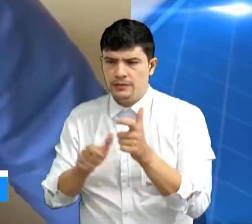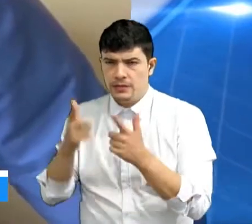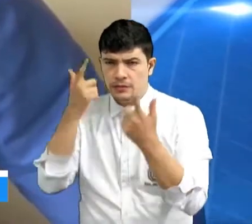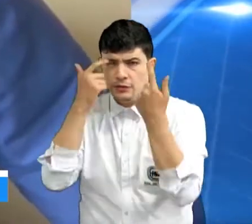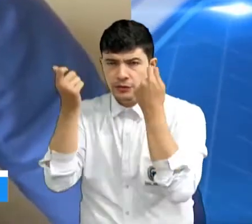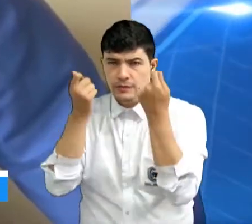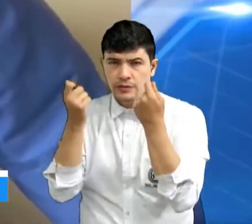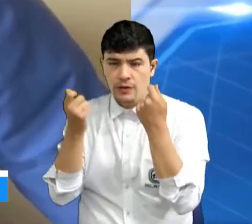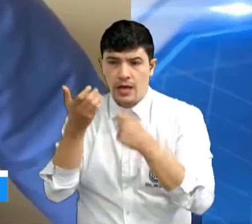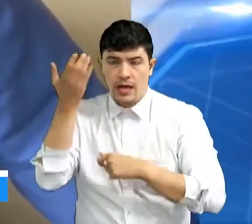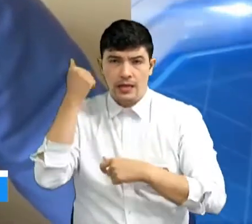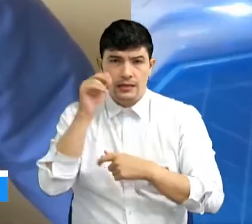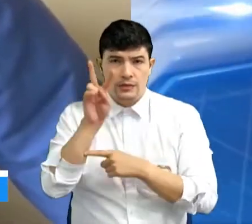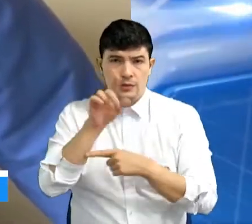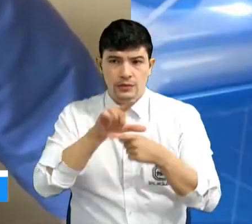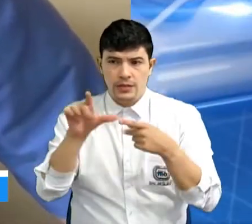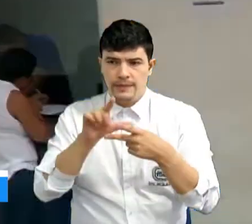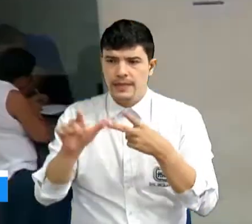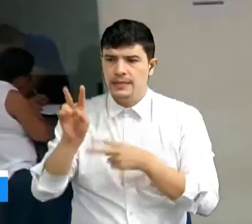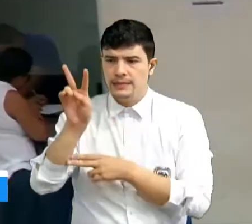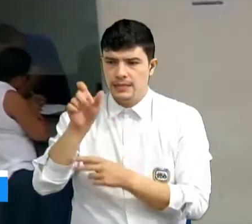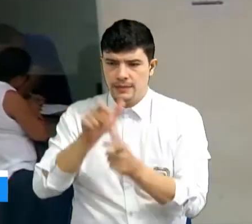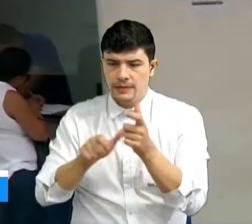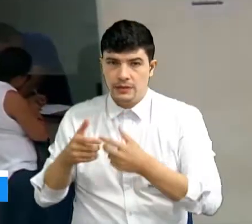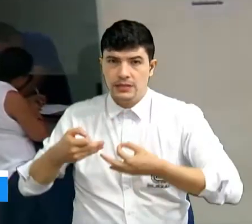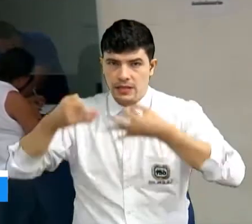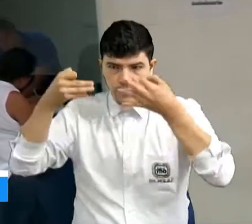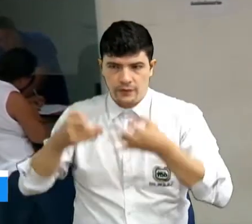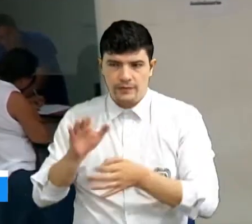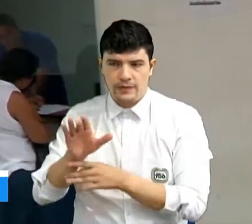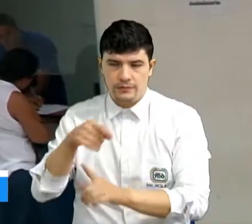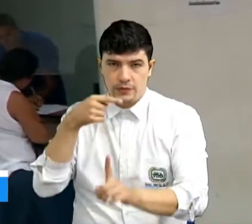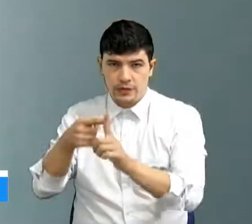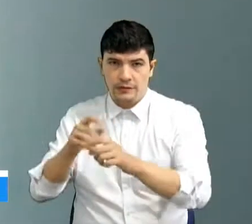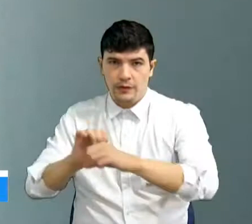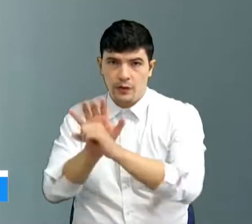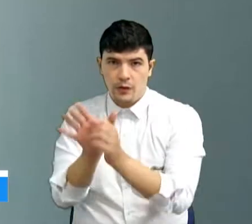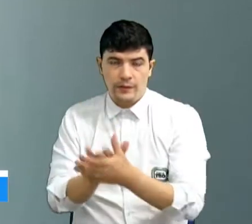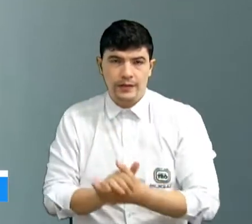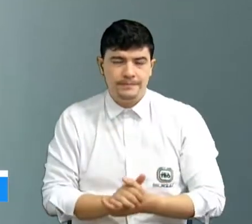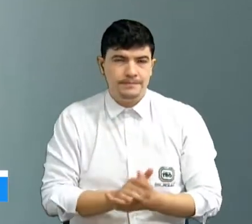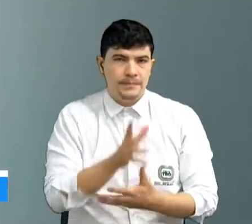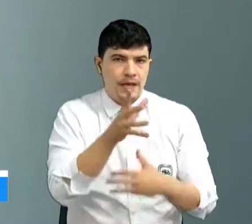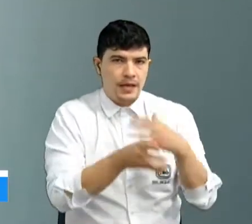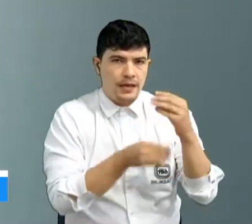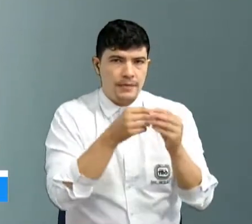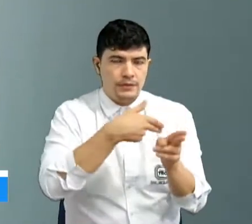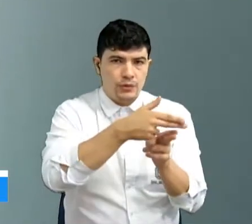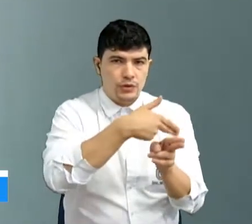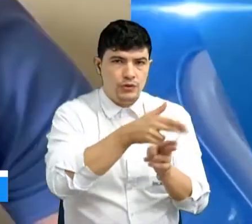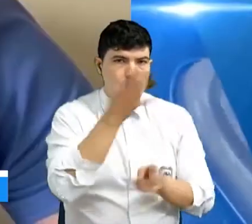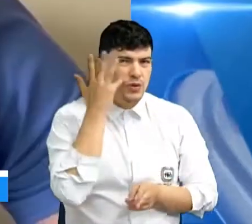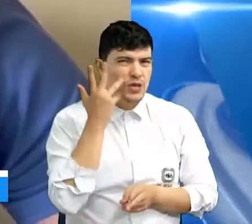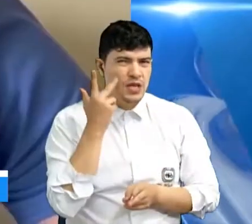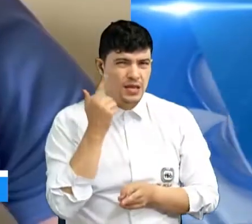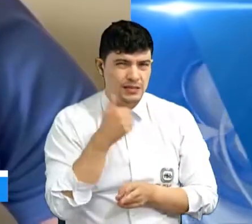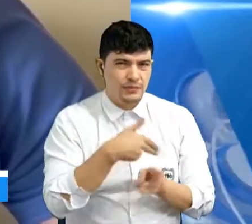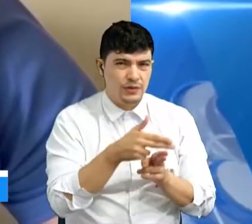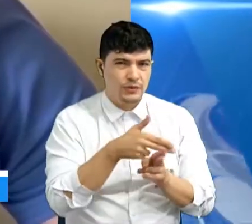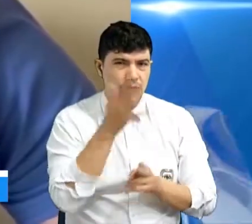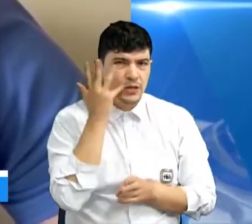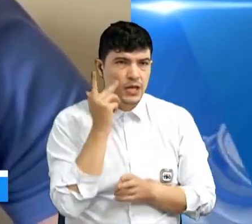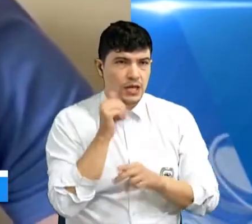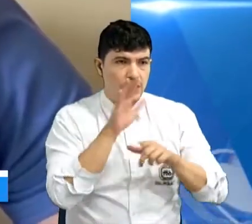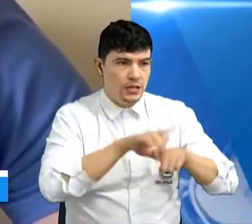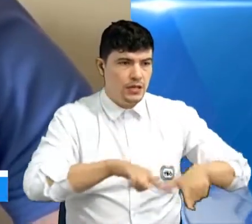últimas dos semanas hemos tenido 7 pacientes que se confirmó la infección por COVID-19. Y esperamos que en los próximos días tengamos habilitadas una unidad de